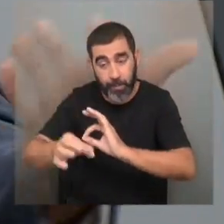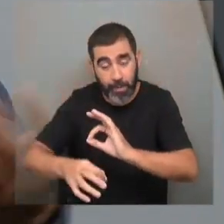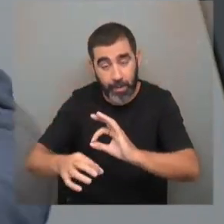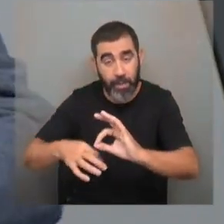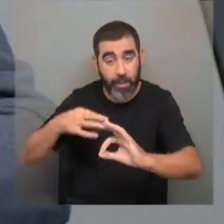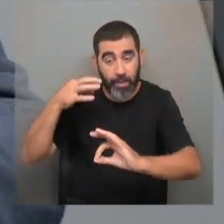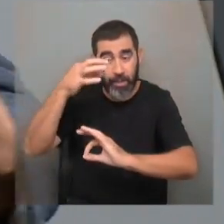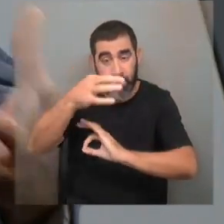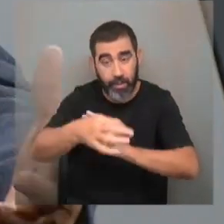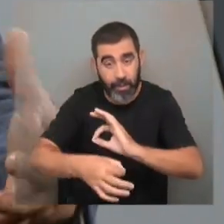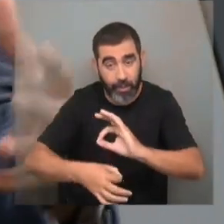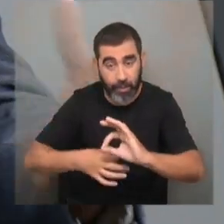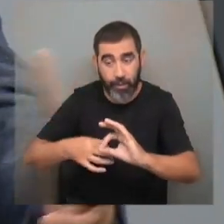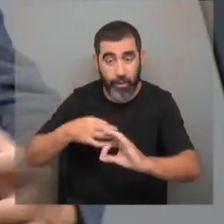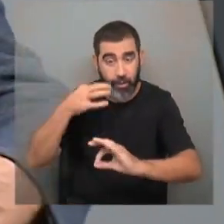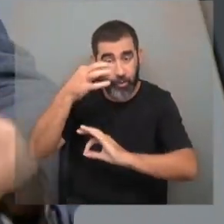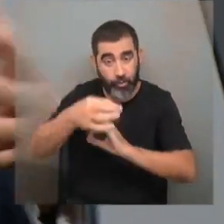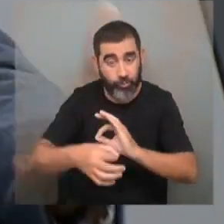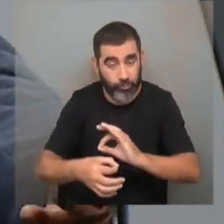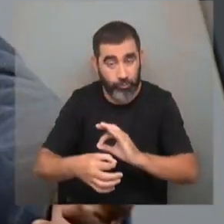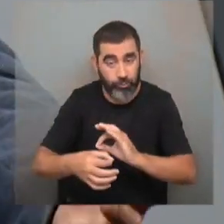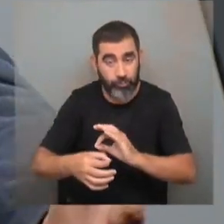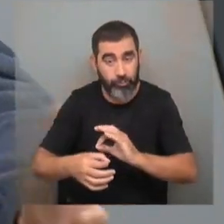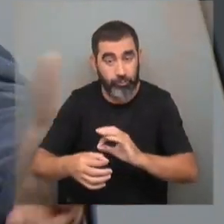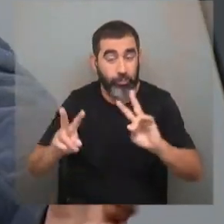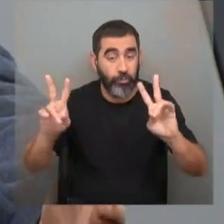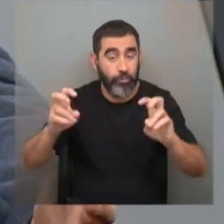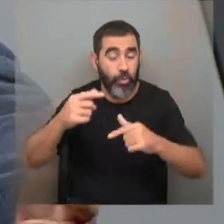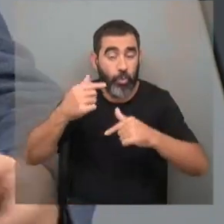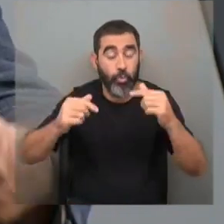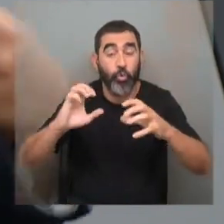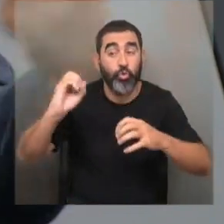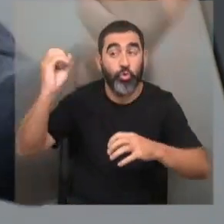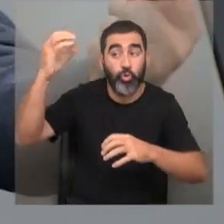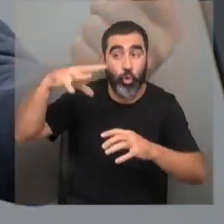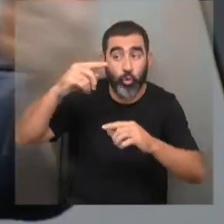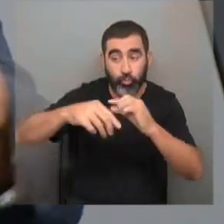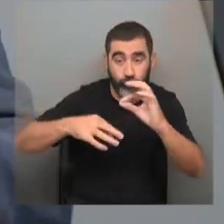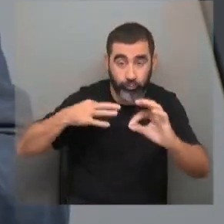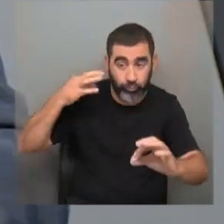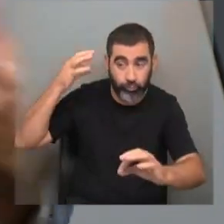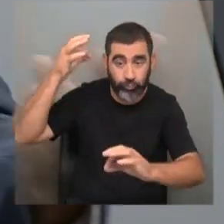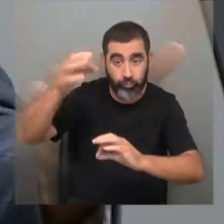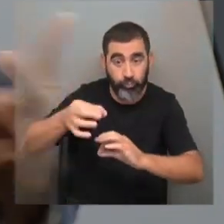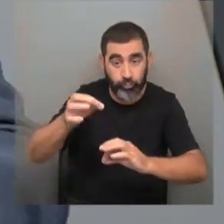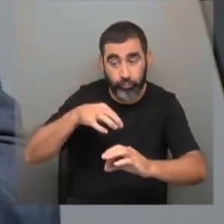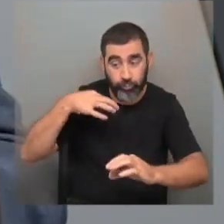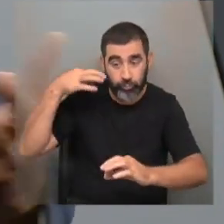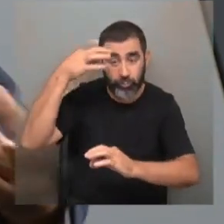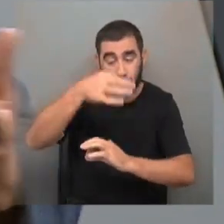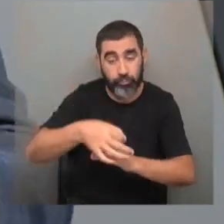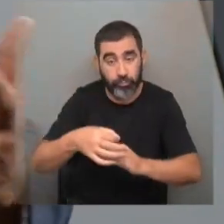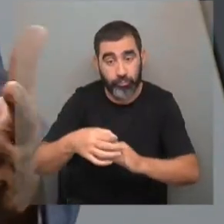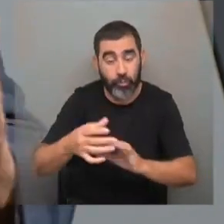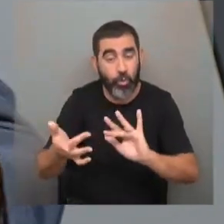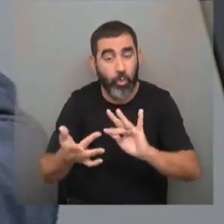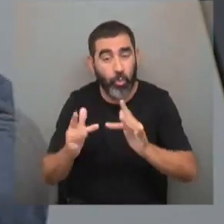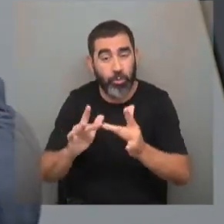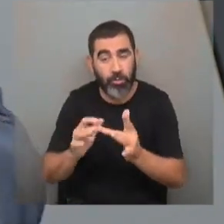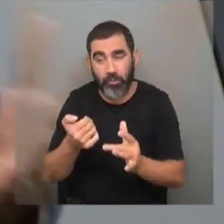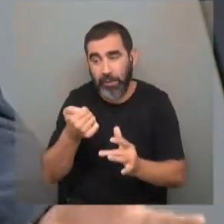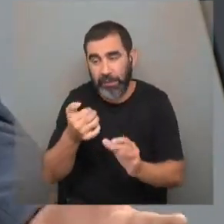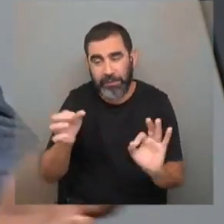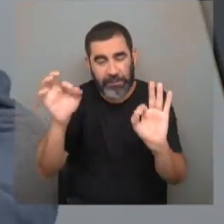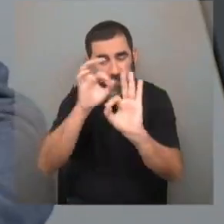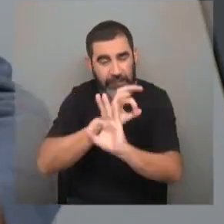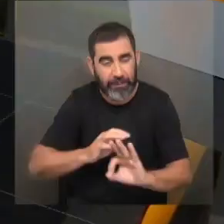dan vuelta alrededor de un planeta mucho más masivo que los otros, que es el Sol, y donde las interacciones entre los planetas es casi despreciable